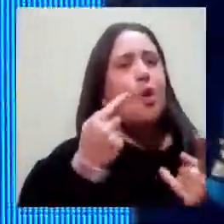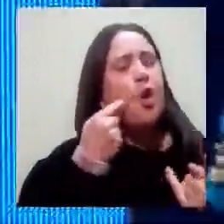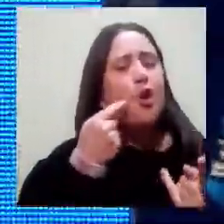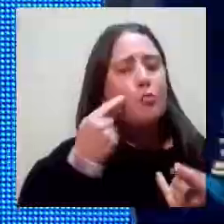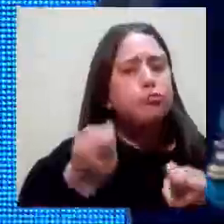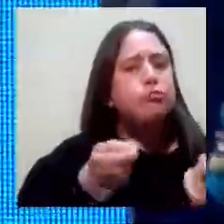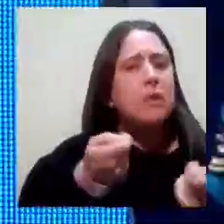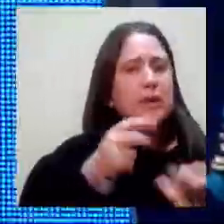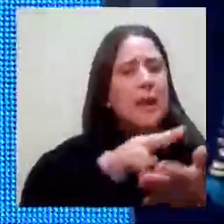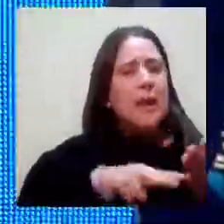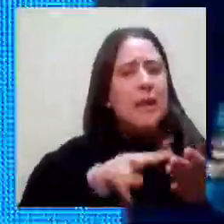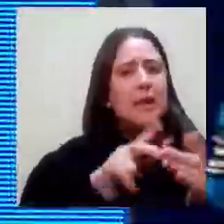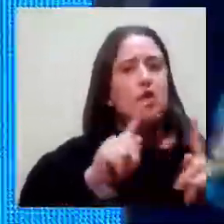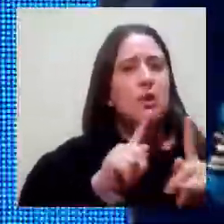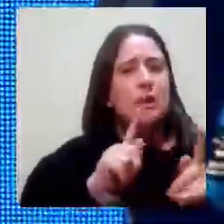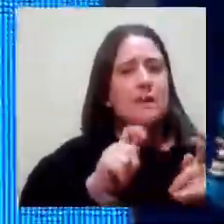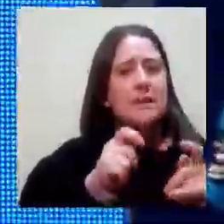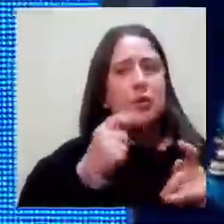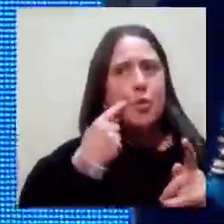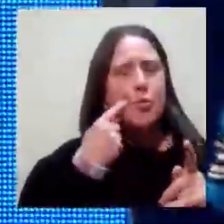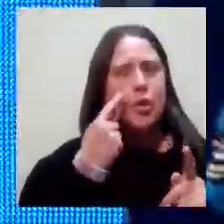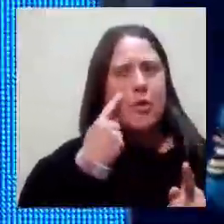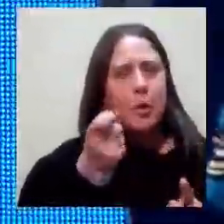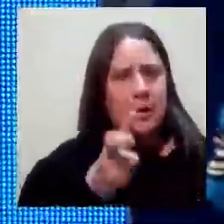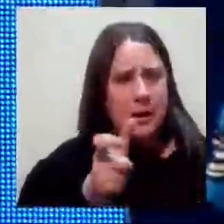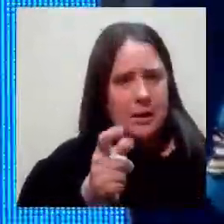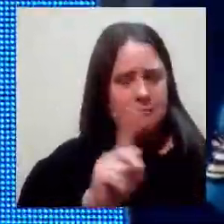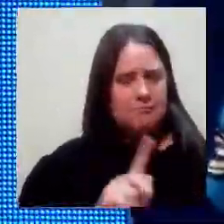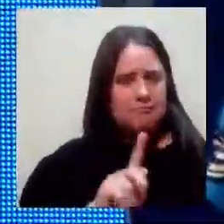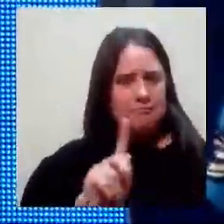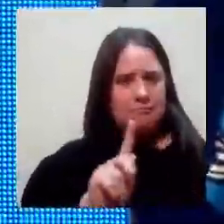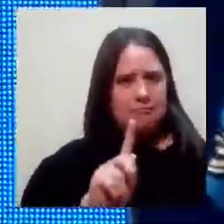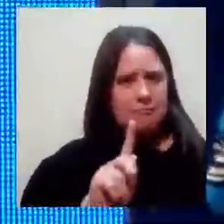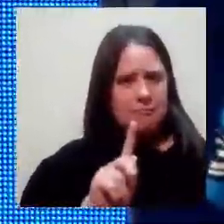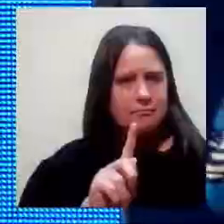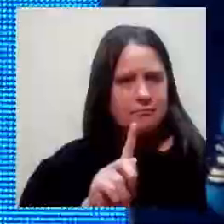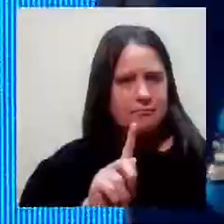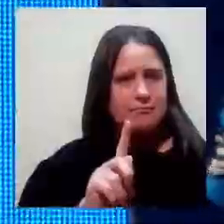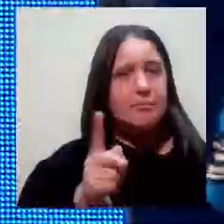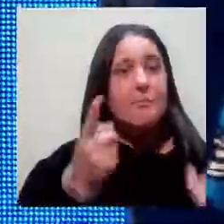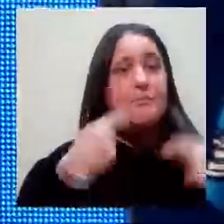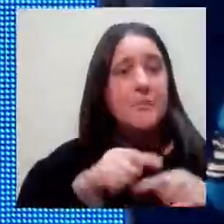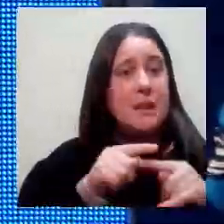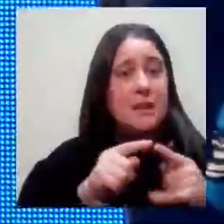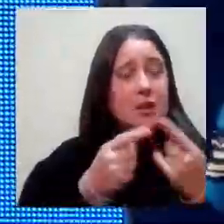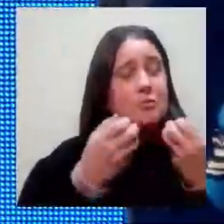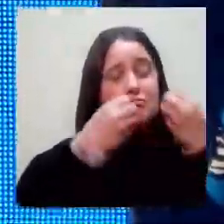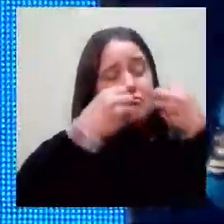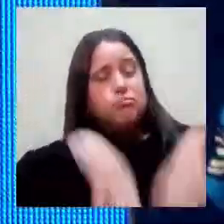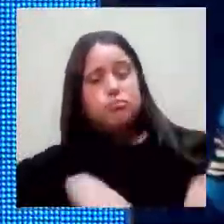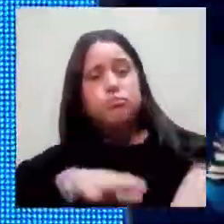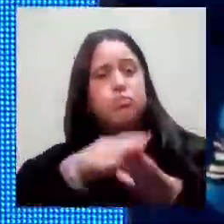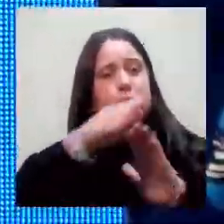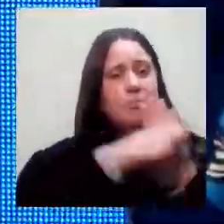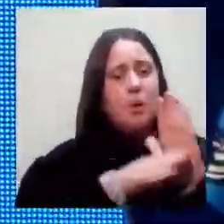no es decodificar. Todos estamos de acuerdo con que leer no es decodificar. Pero se perdió entre unas pautas de referencia de lectora